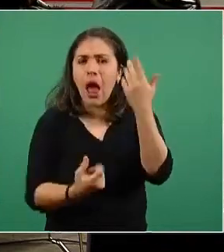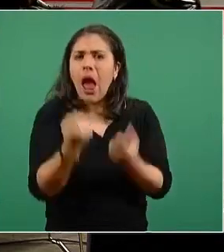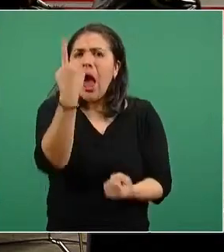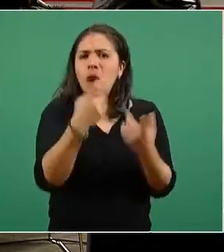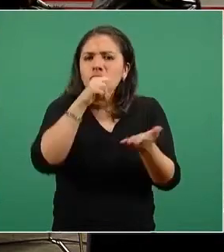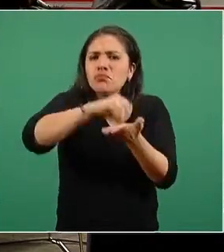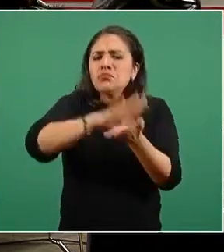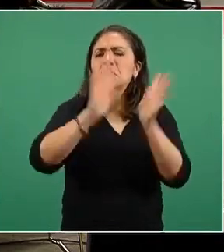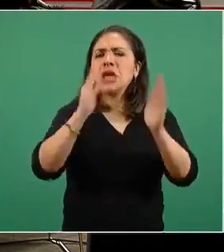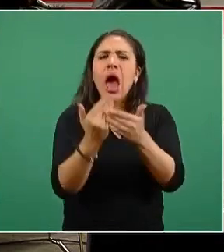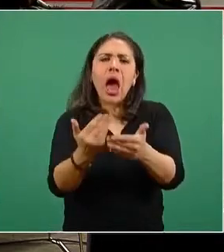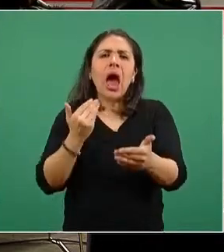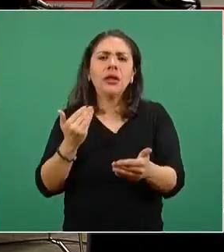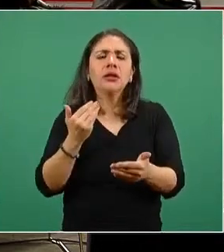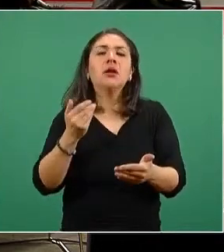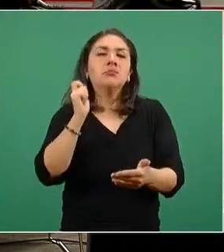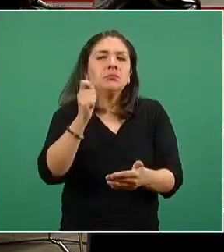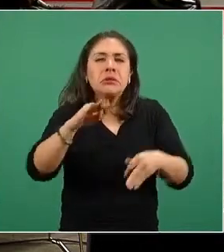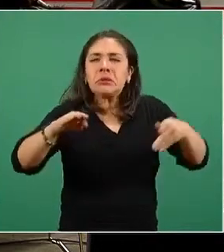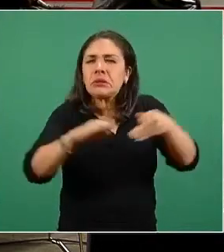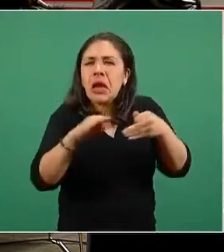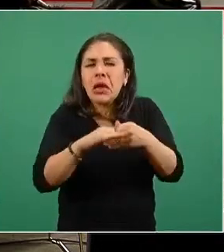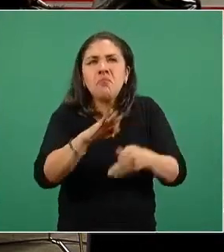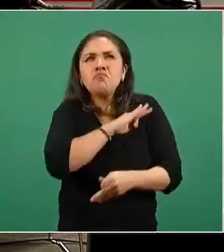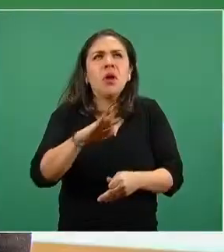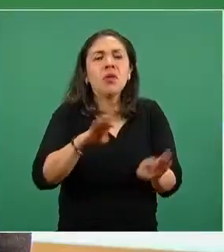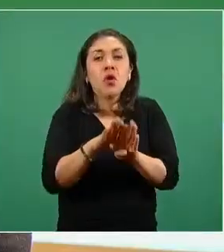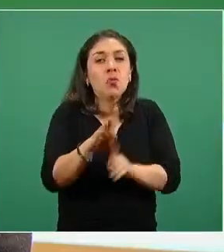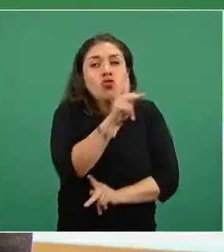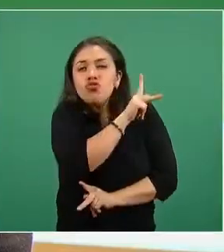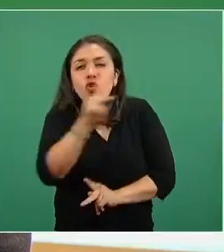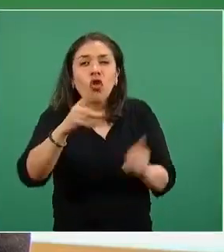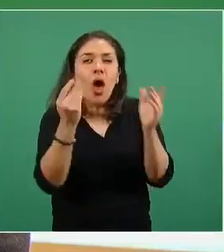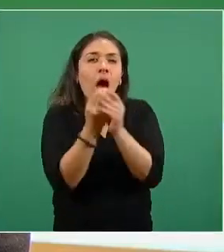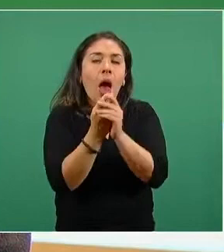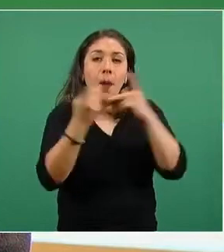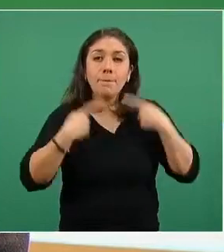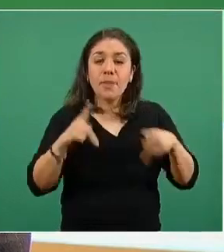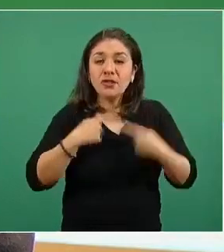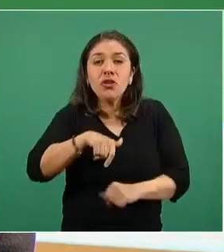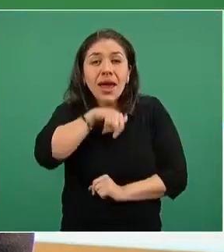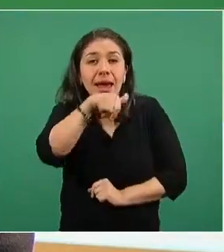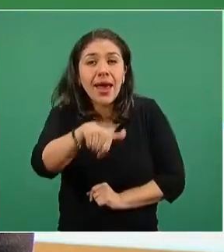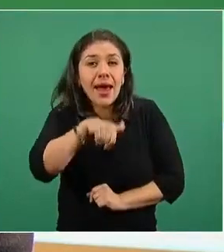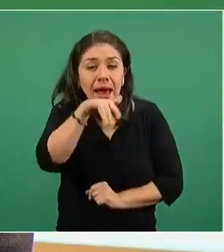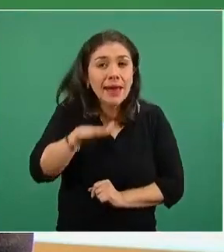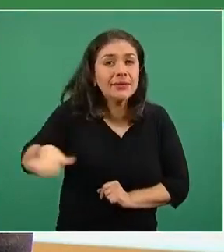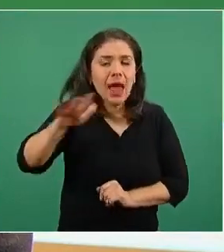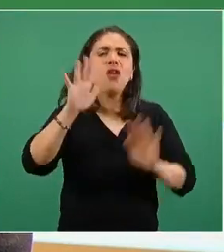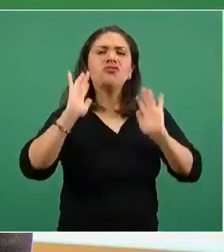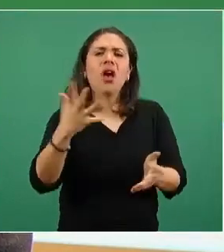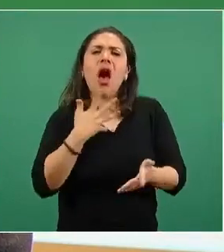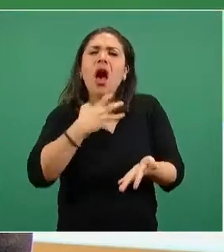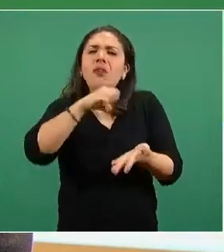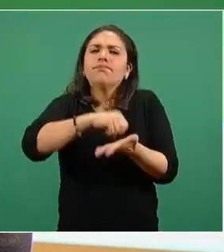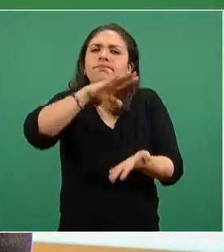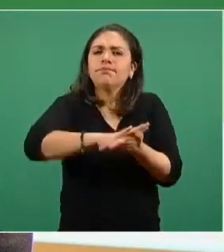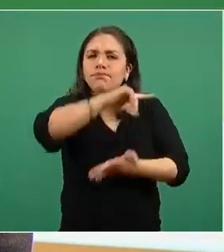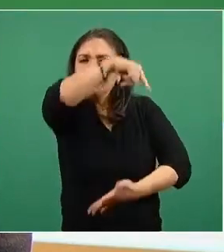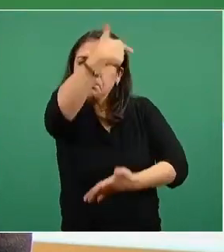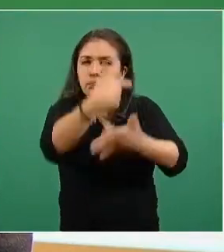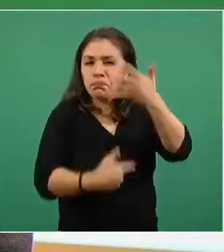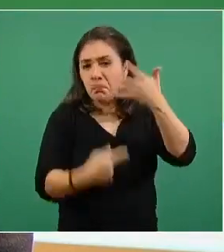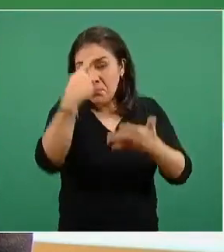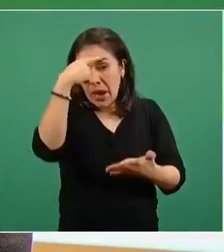estaban integrados. Podemos decir que prácticamente todo adulto mayor, toda persona adulta mayor ya estaba registrada